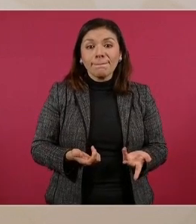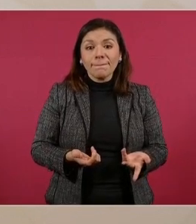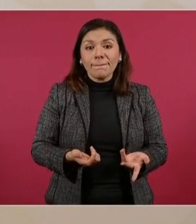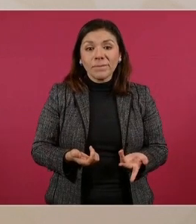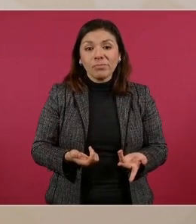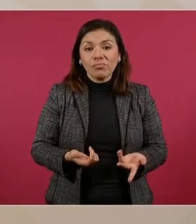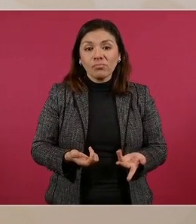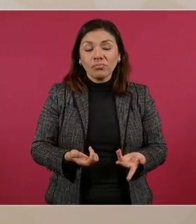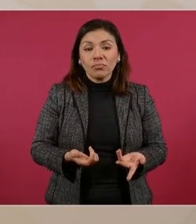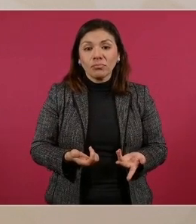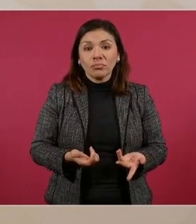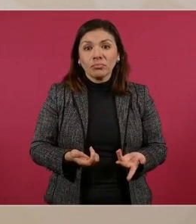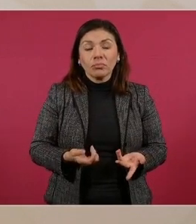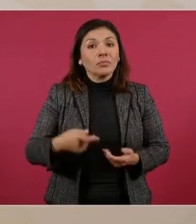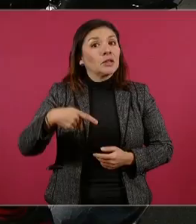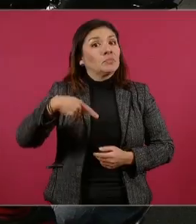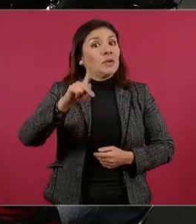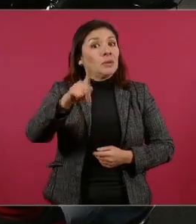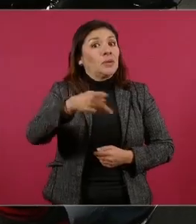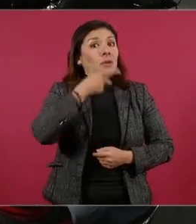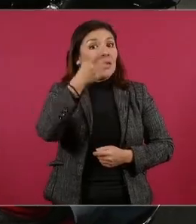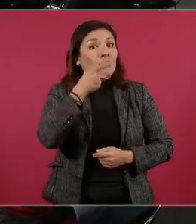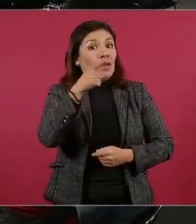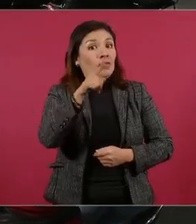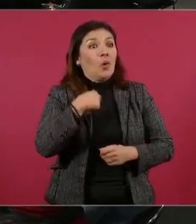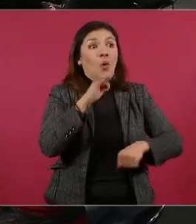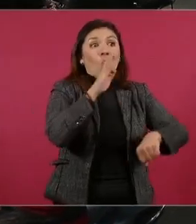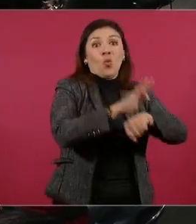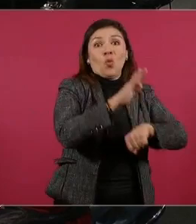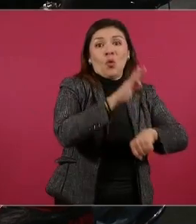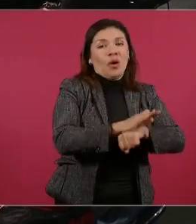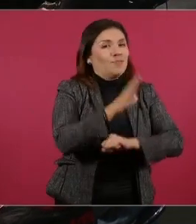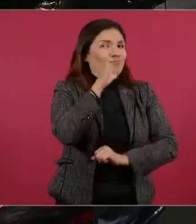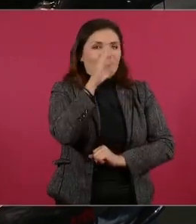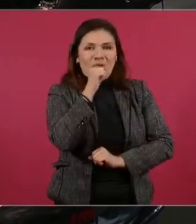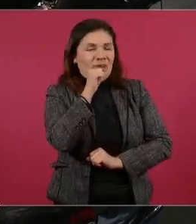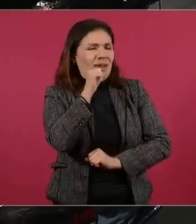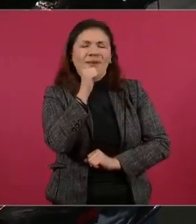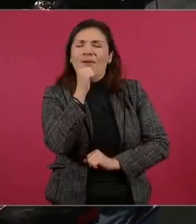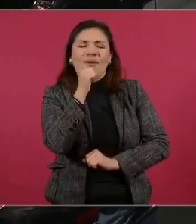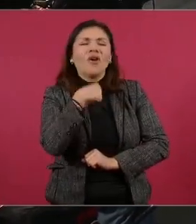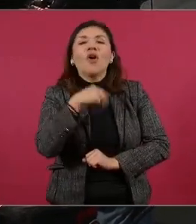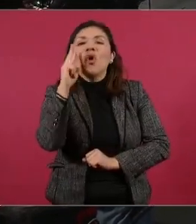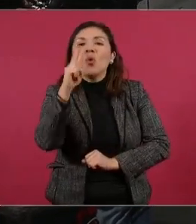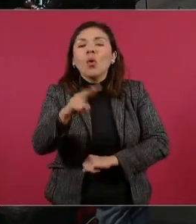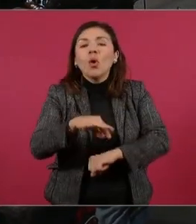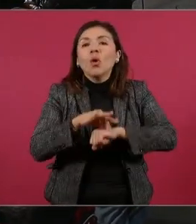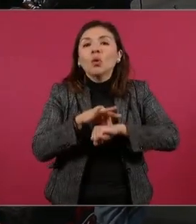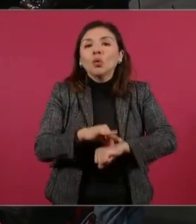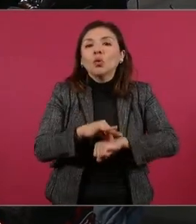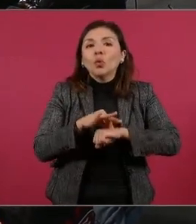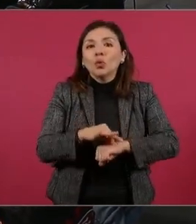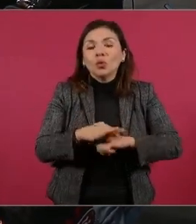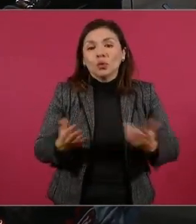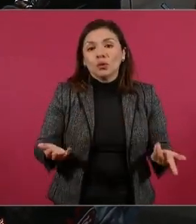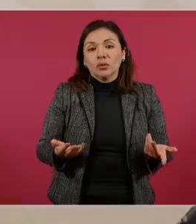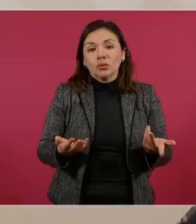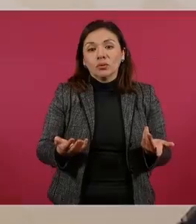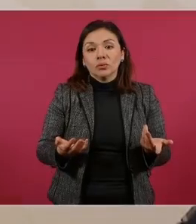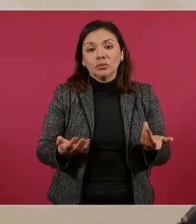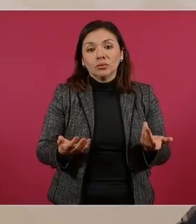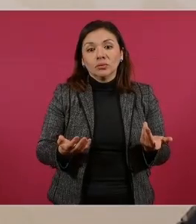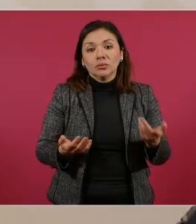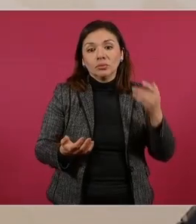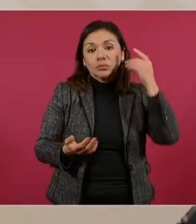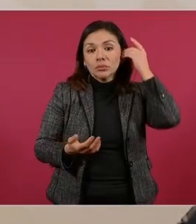este Tampoco puede meter las manos al fuego por ellos presidente No es que me consta es que cuando yo